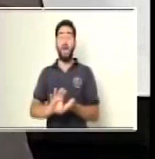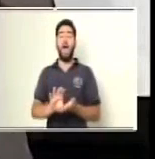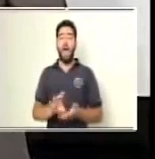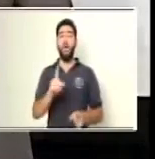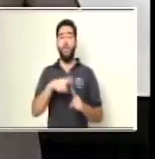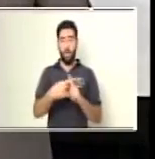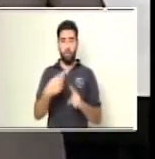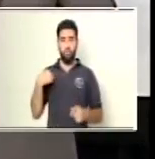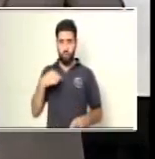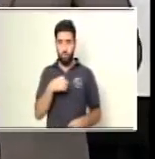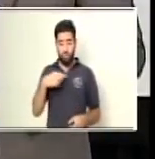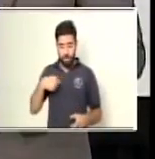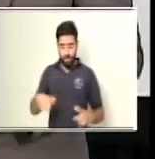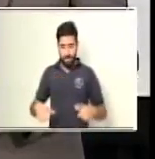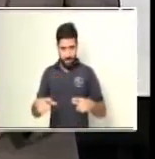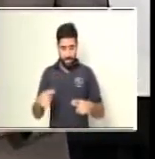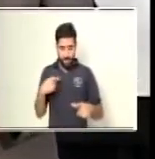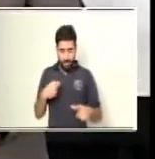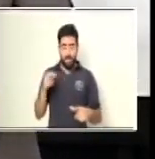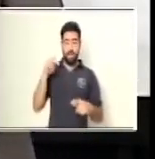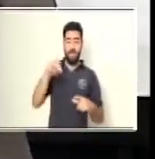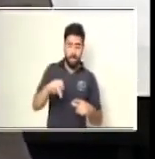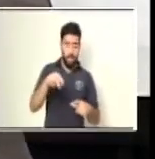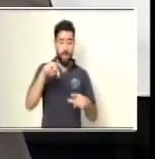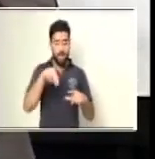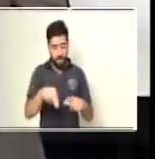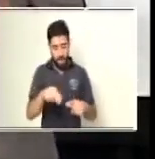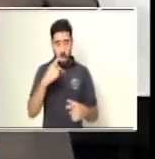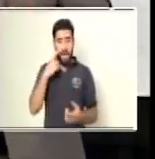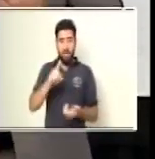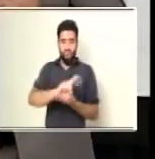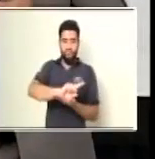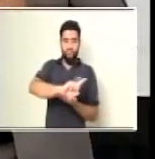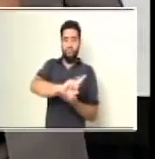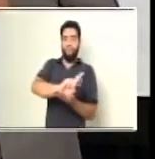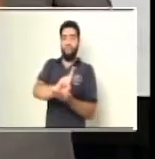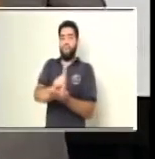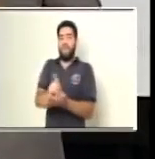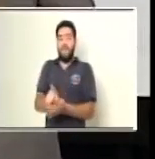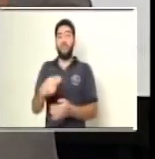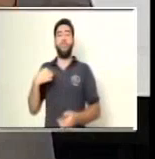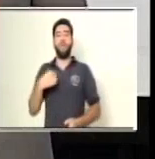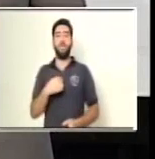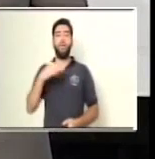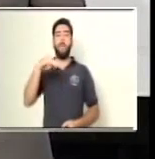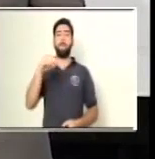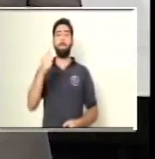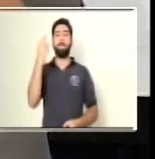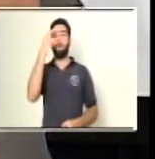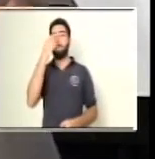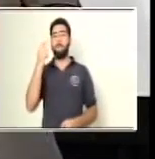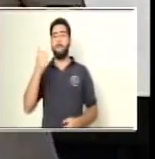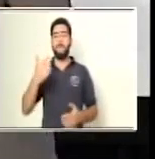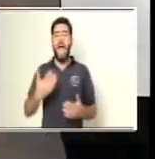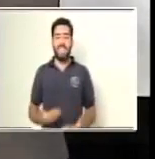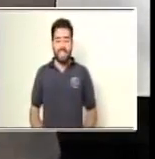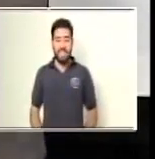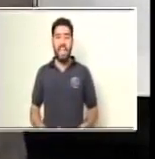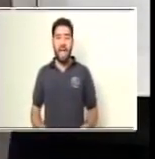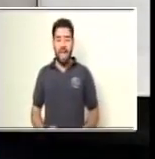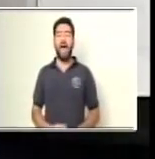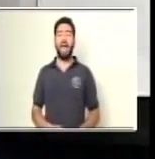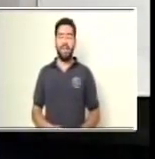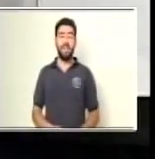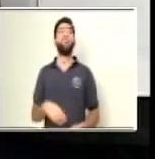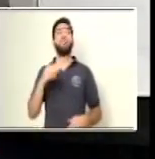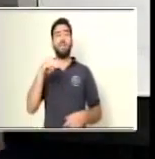nos subimos a una báscula o a una balanza, estamos encontrando nuestra masa. Y la masa se